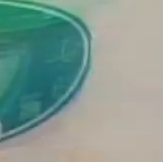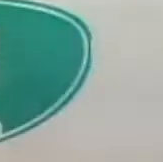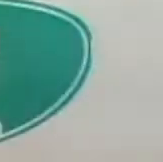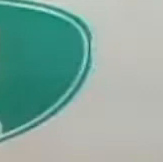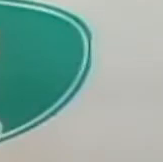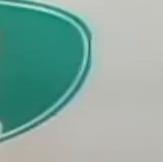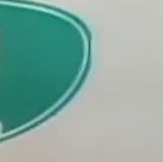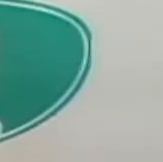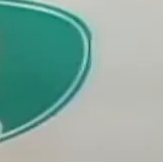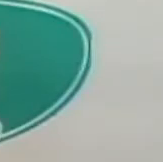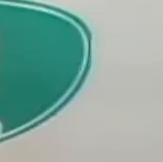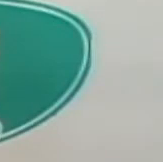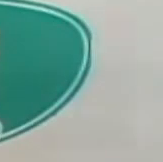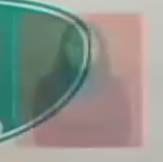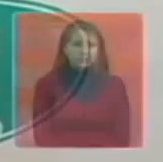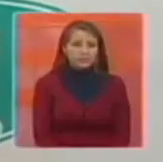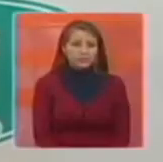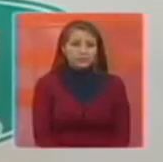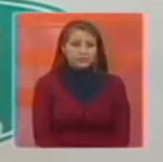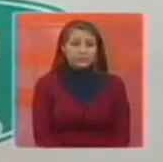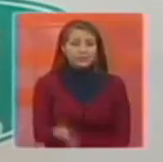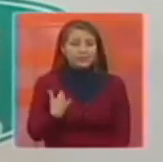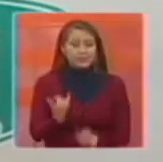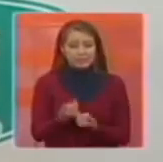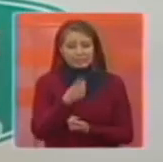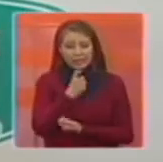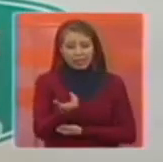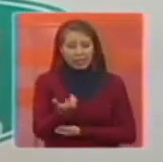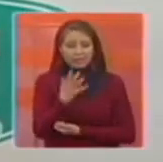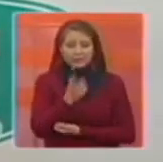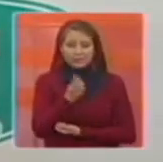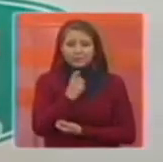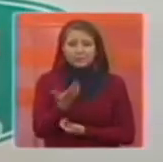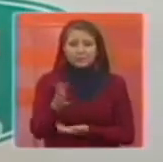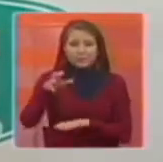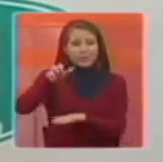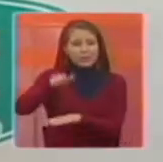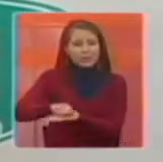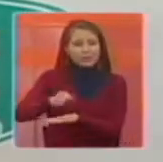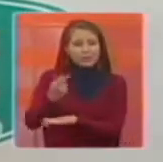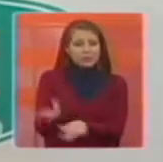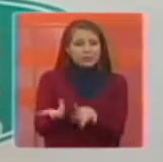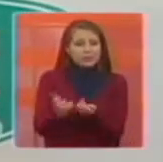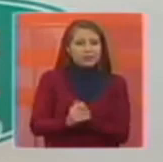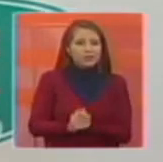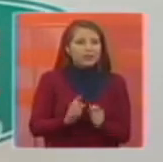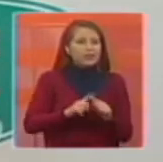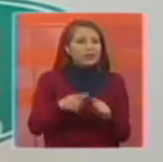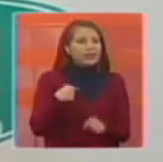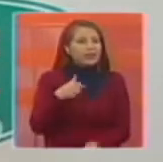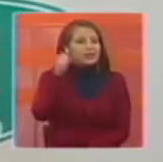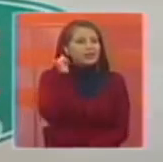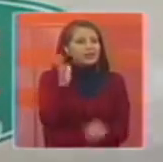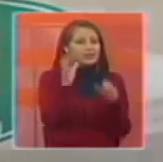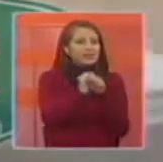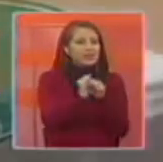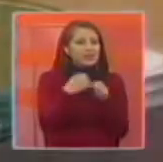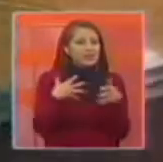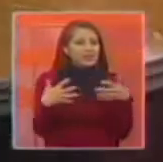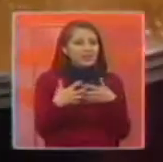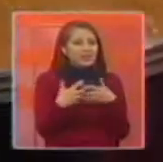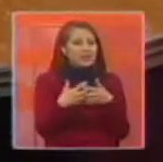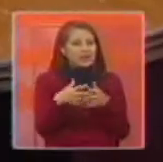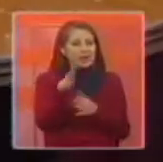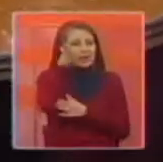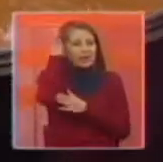déjeme taparlo un ratito para que se cocine rapidito. Ahora me van a matar, pero anoche hice un arrocito amarillo para no